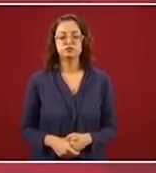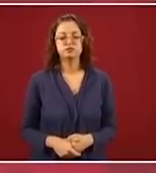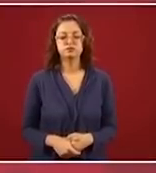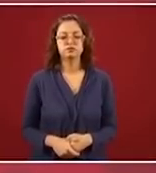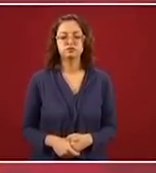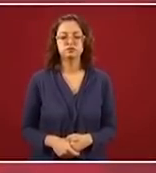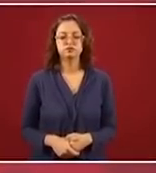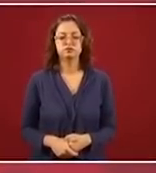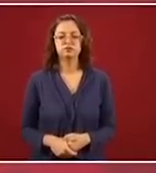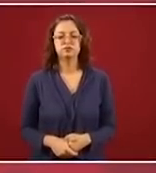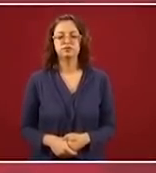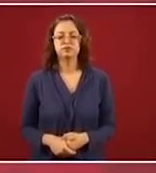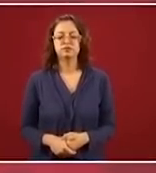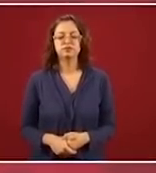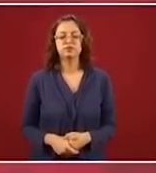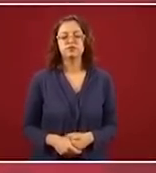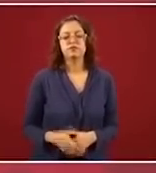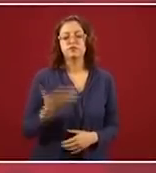de Calderón